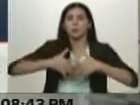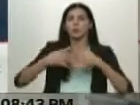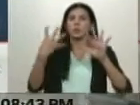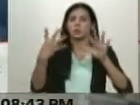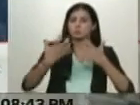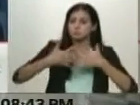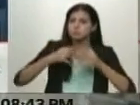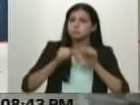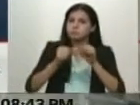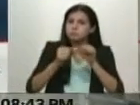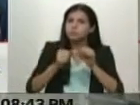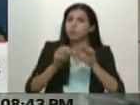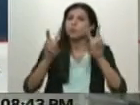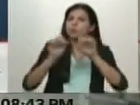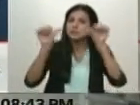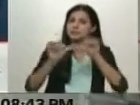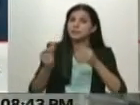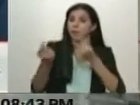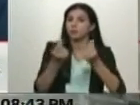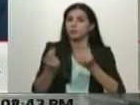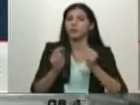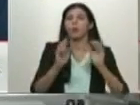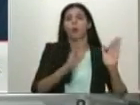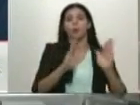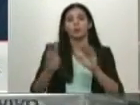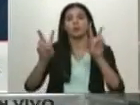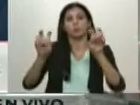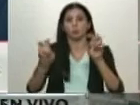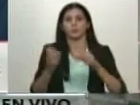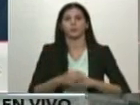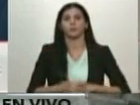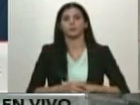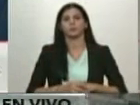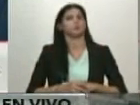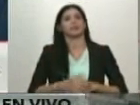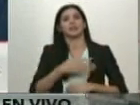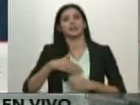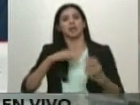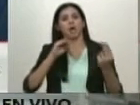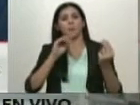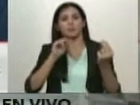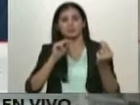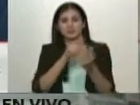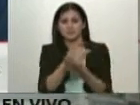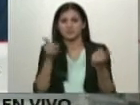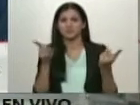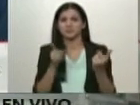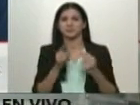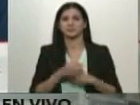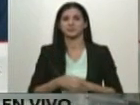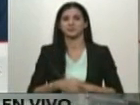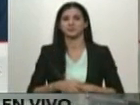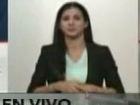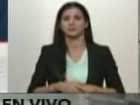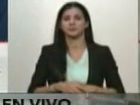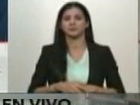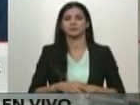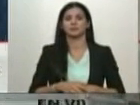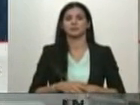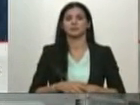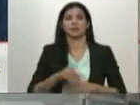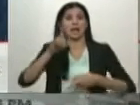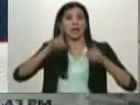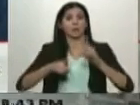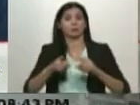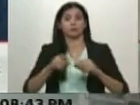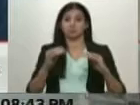un nuevo sistema económico, en un nuevo orden económico. Quería conversar con ustedes, que sé que, bueno, muchos están